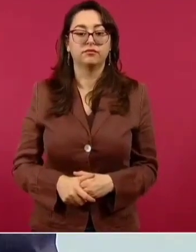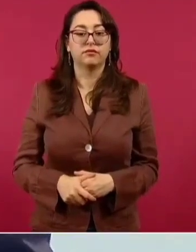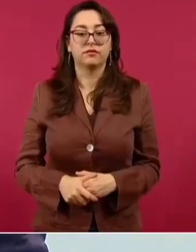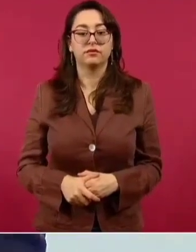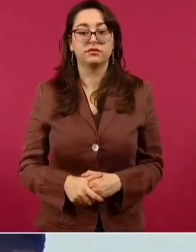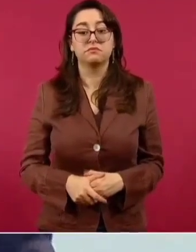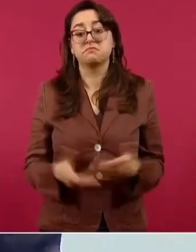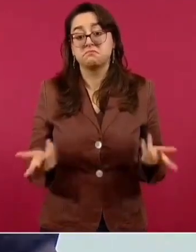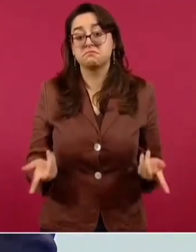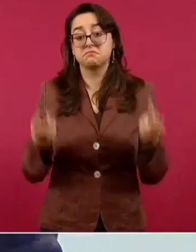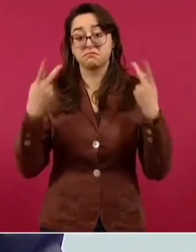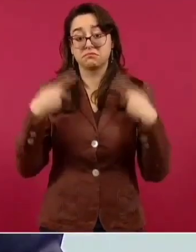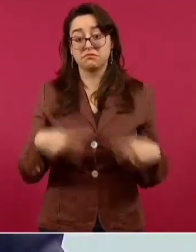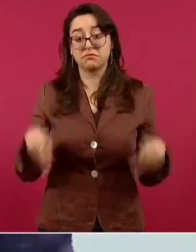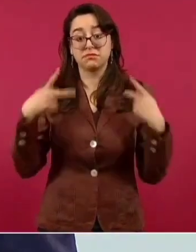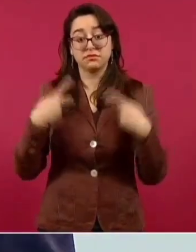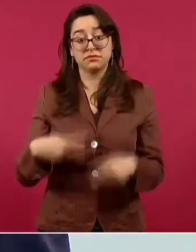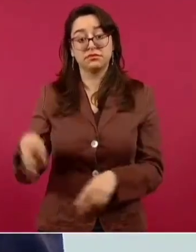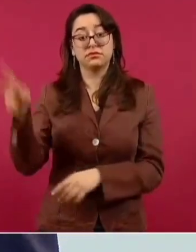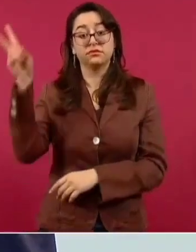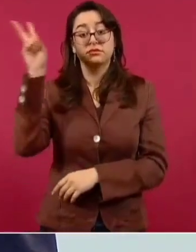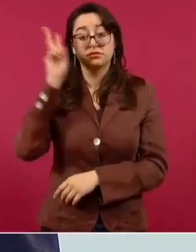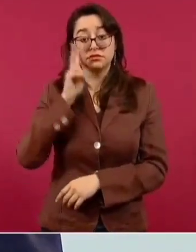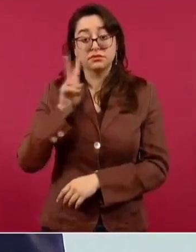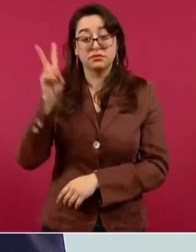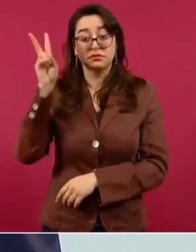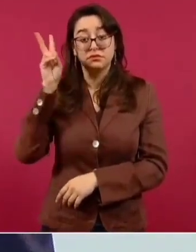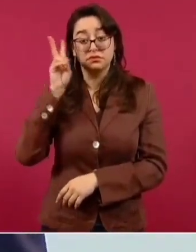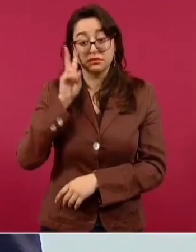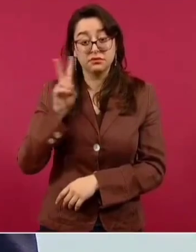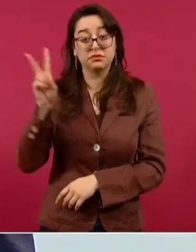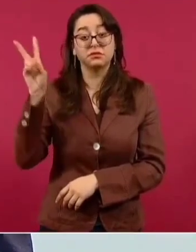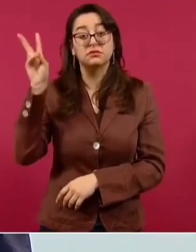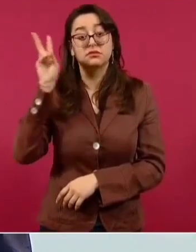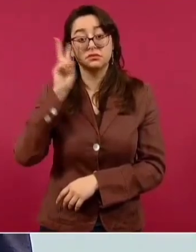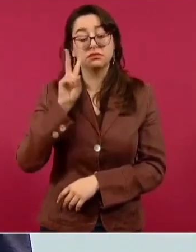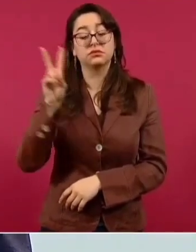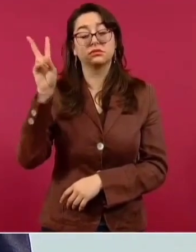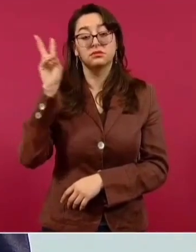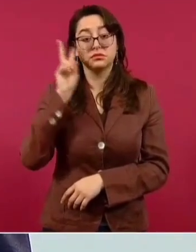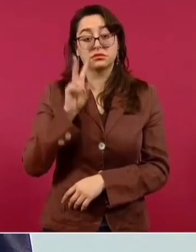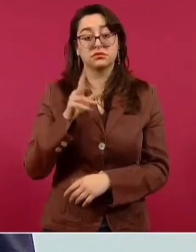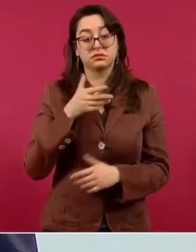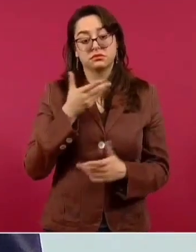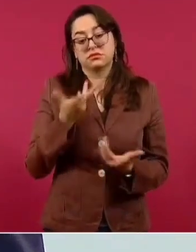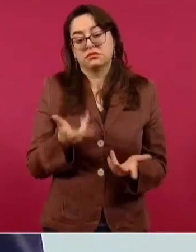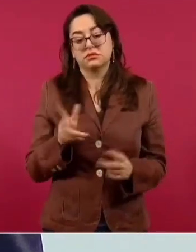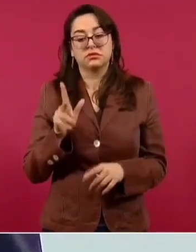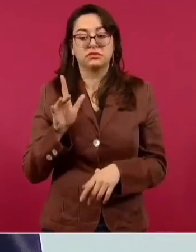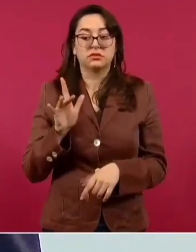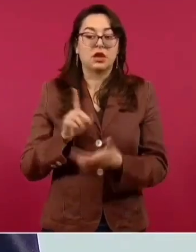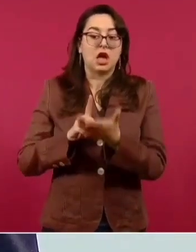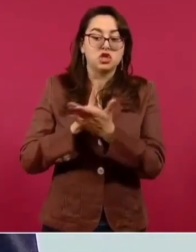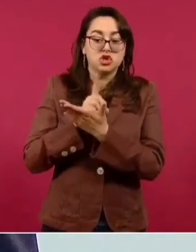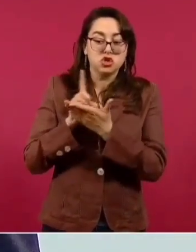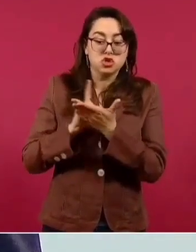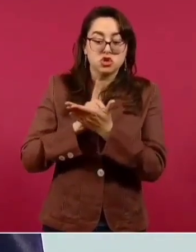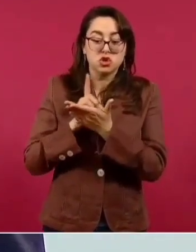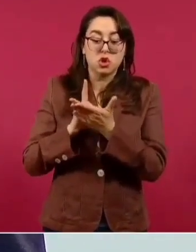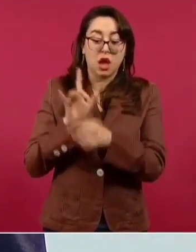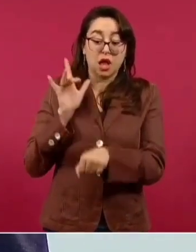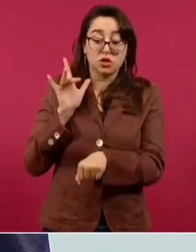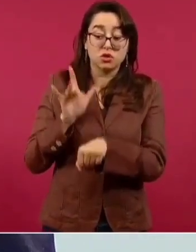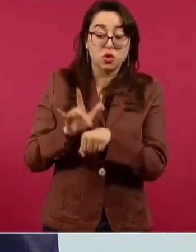adicción permanece por tiempo largo en duración variable según el producto y según el nivel de la